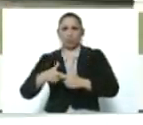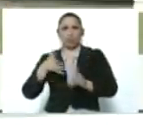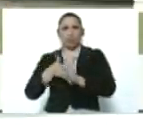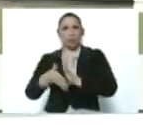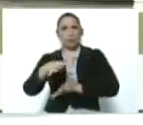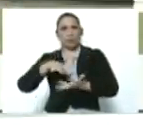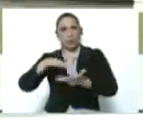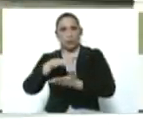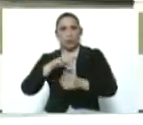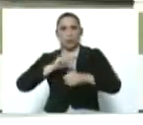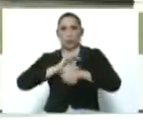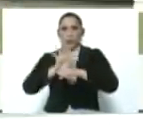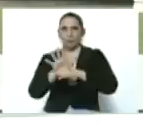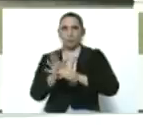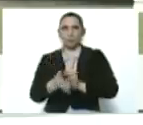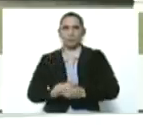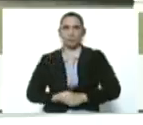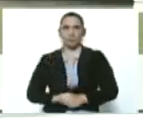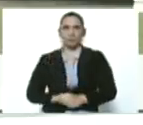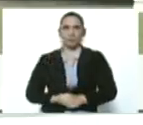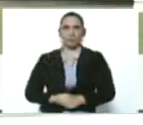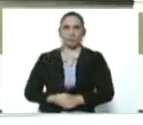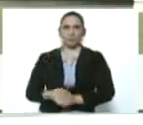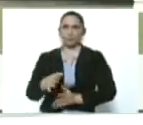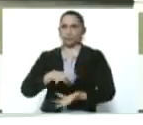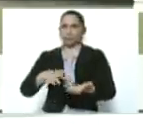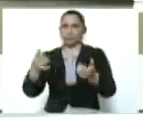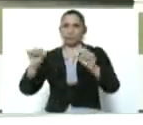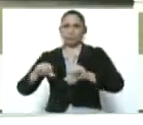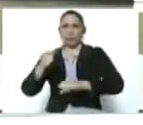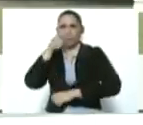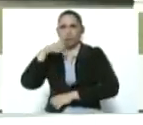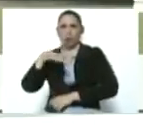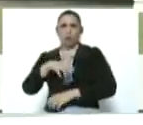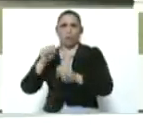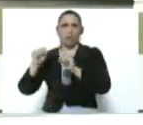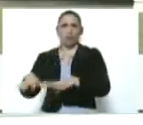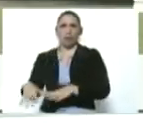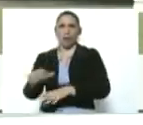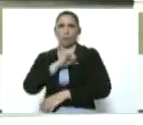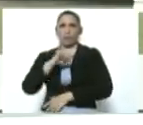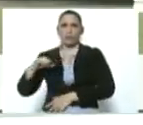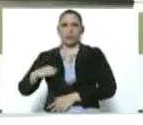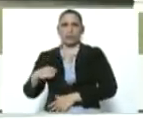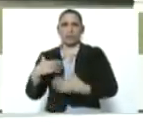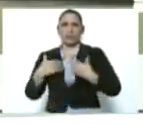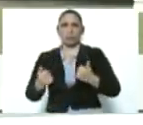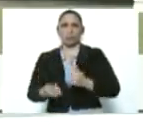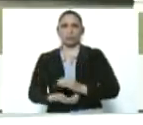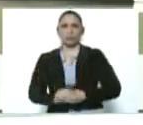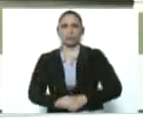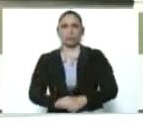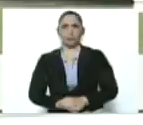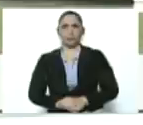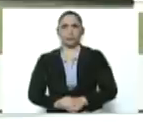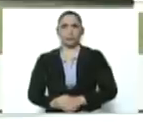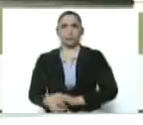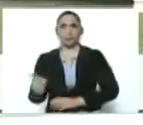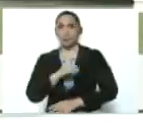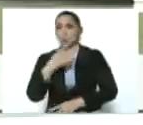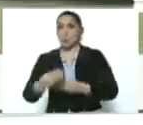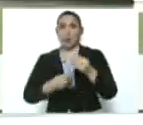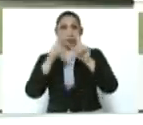virus un desastre el pueblo abandonado privatizada la salud no hacen las